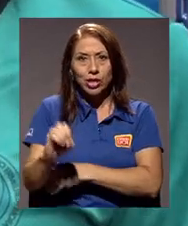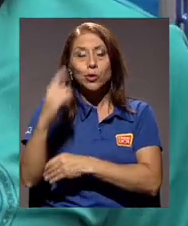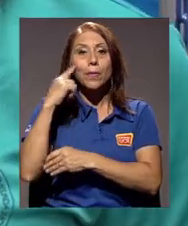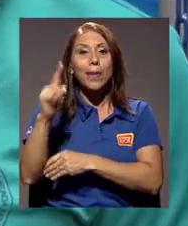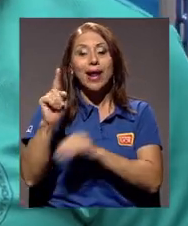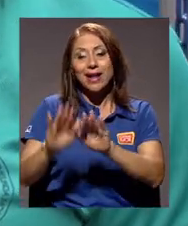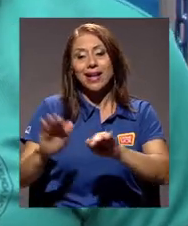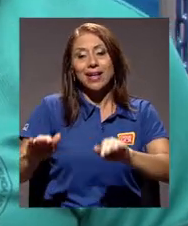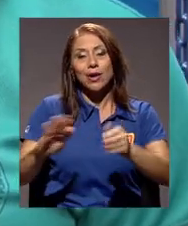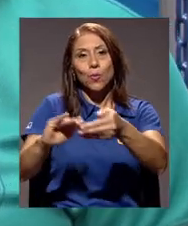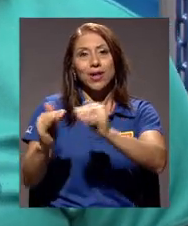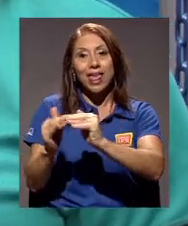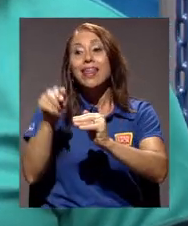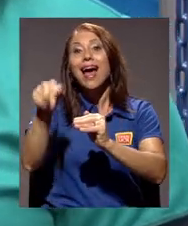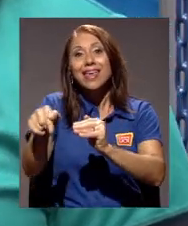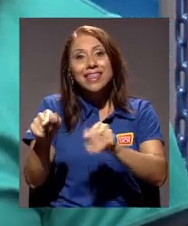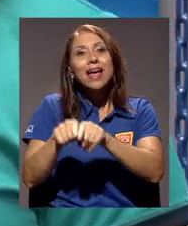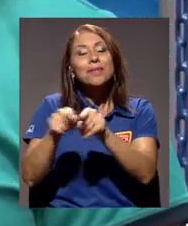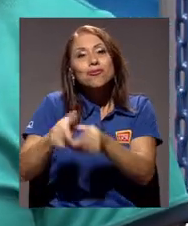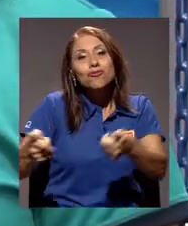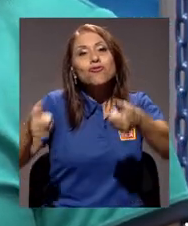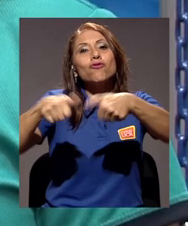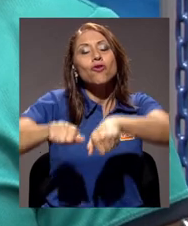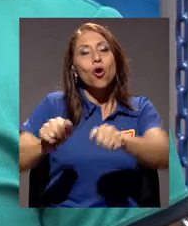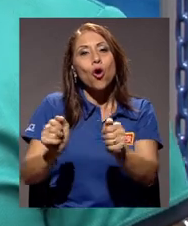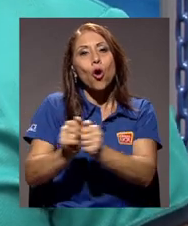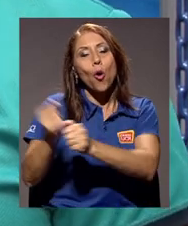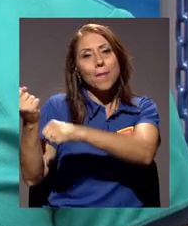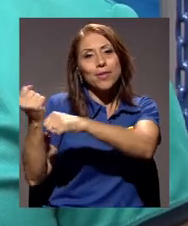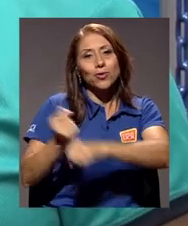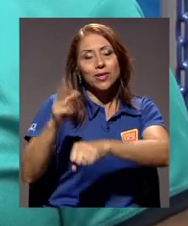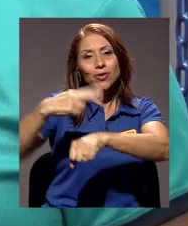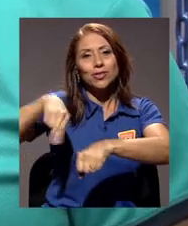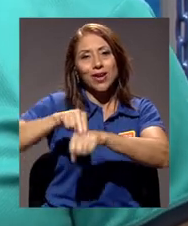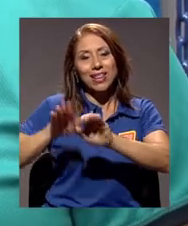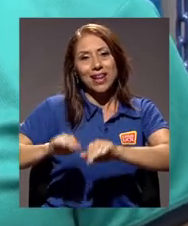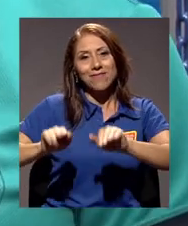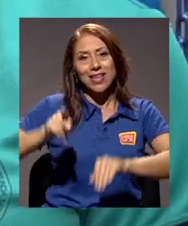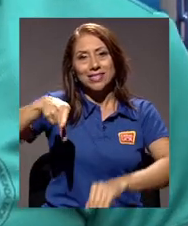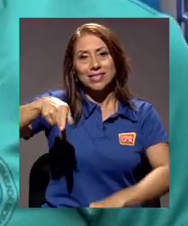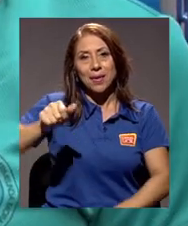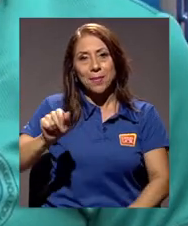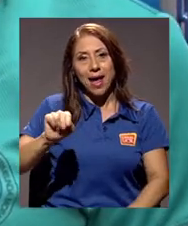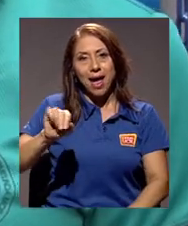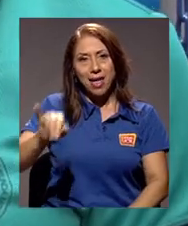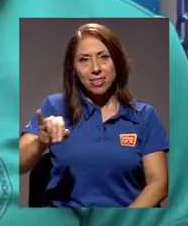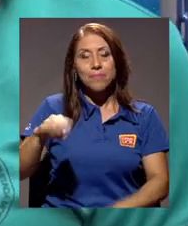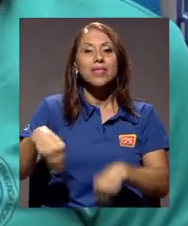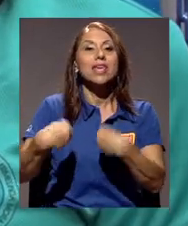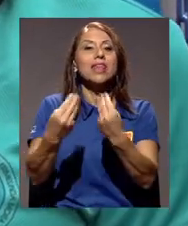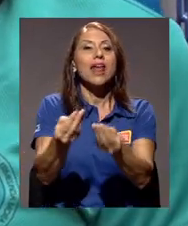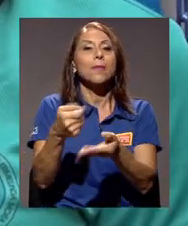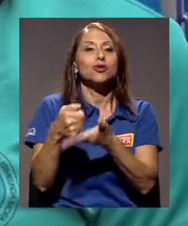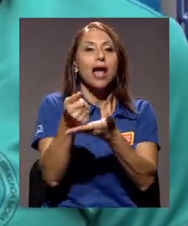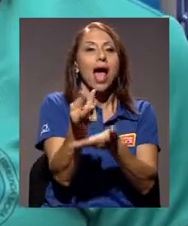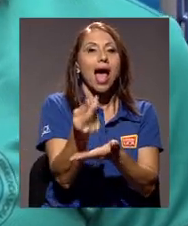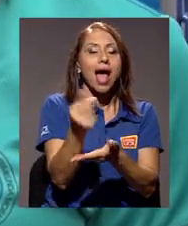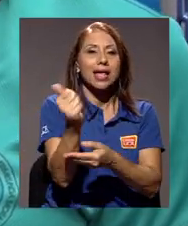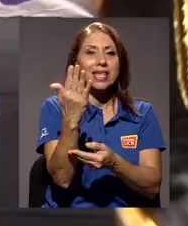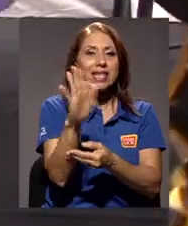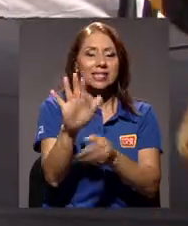comunidad también tenemos un convenio con el Patronato Nacional de la Infancia y le damos beca a 15 familias que